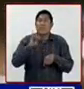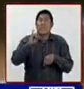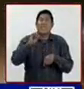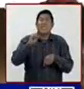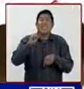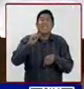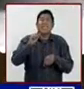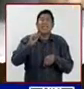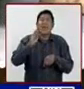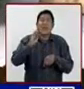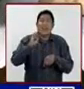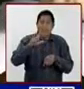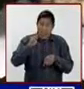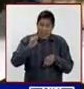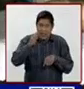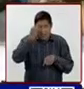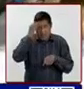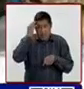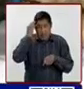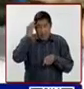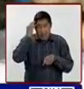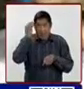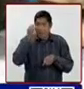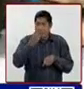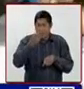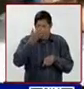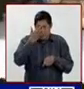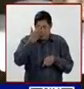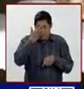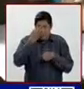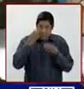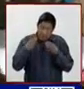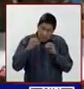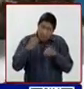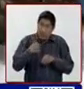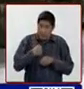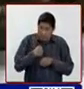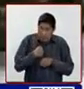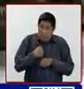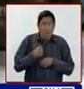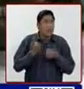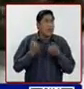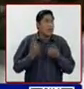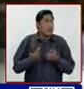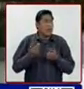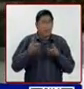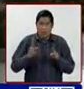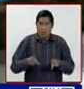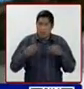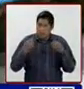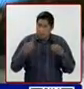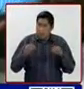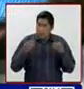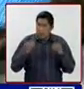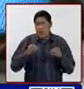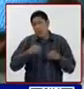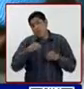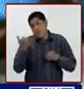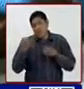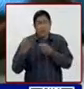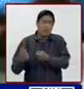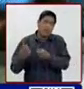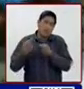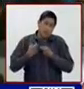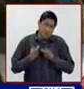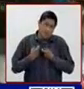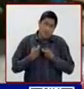Isabela. Isabela, ¿cómo la obtuvo? Me han vendido. Hay personas que nos venden, otras que nos